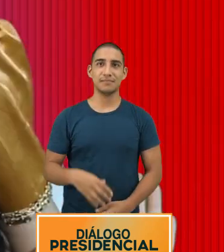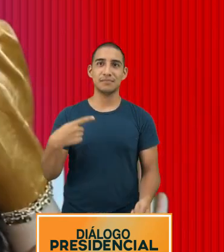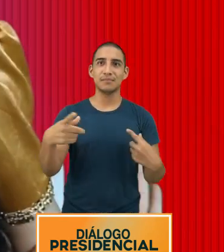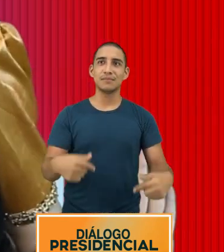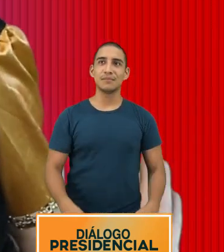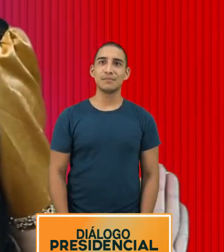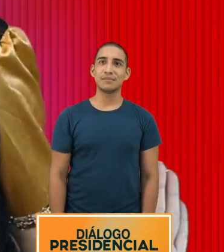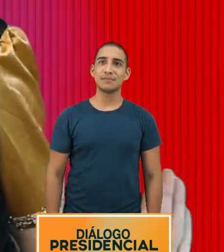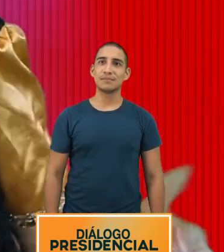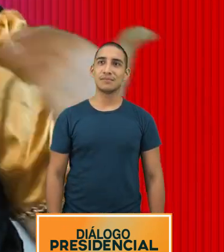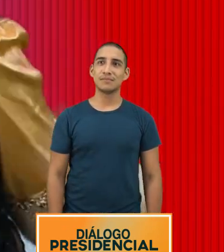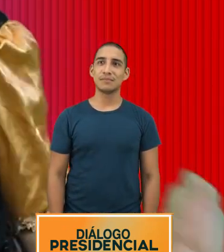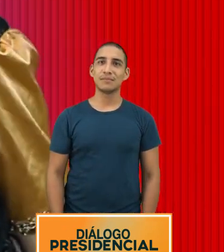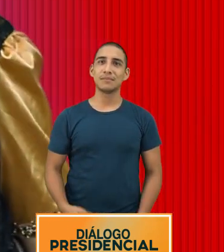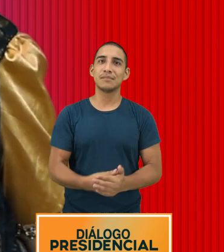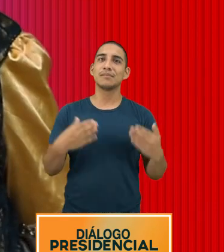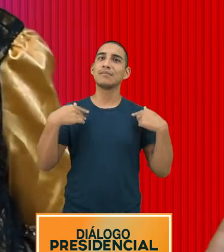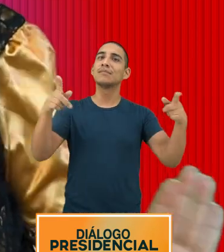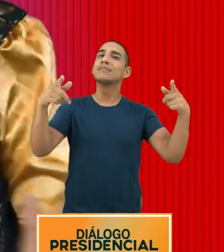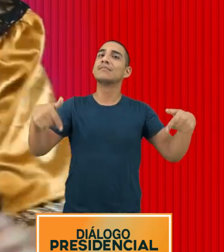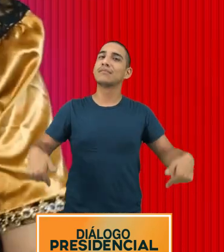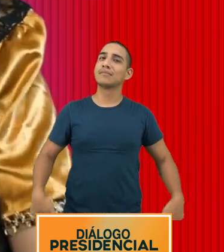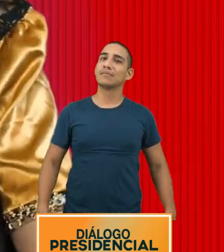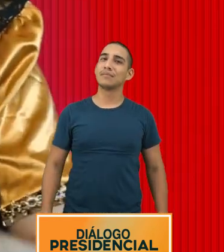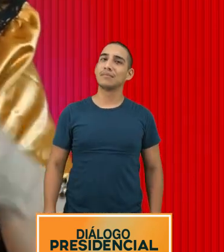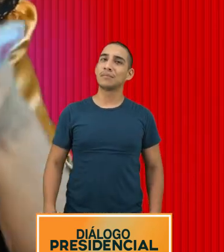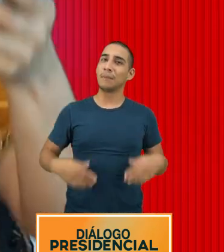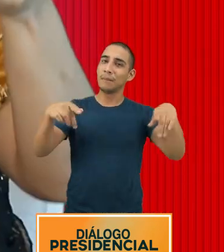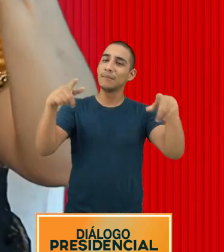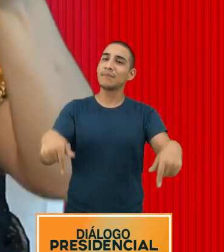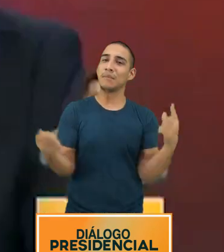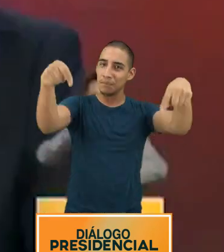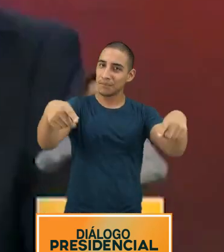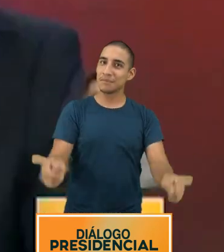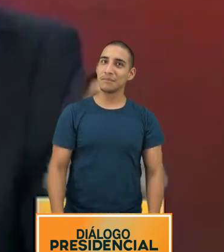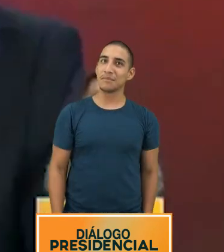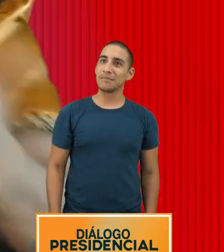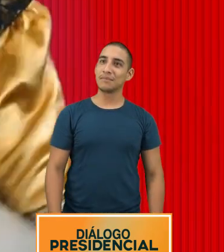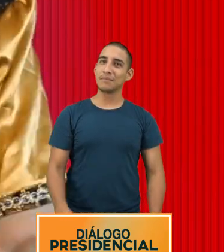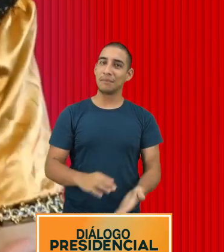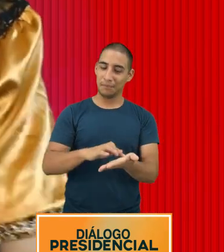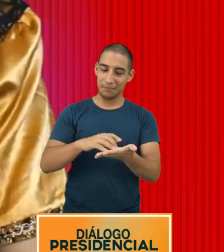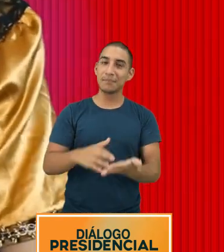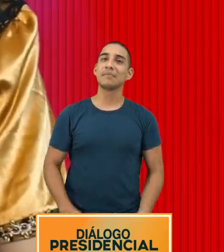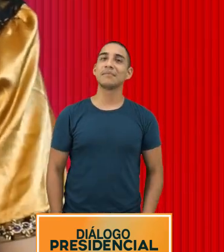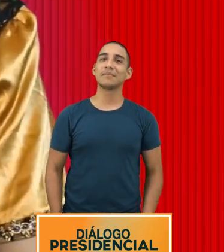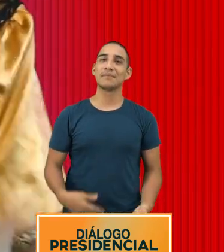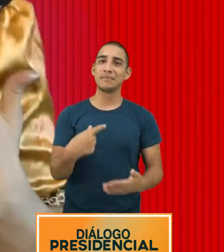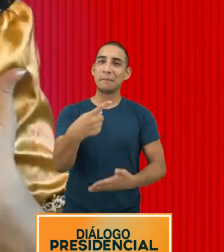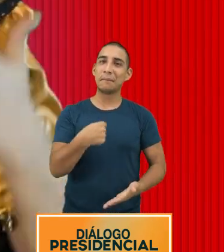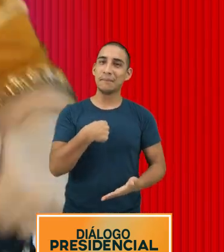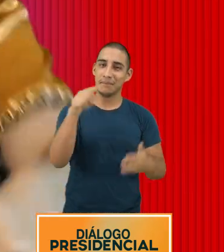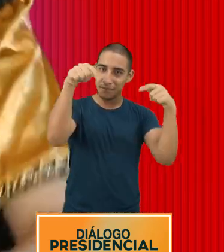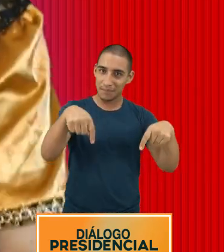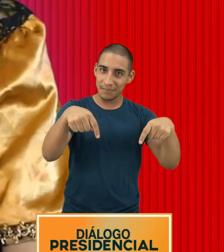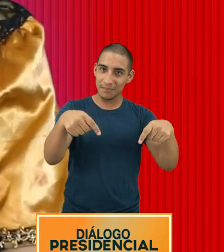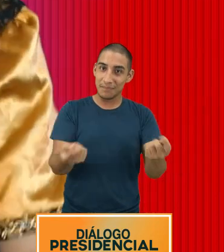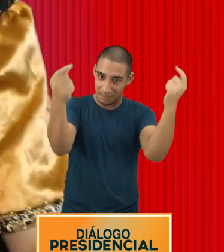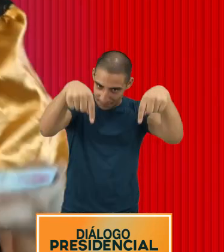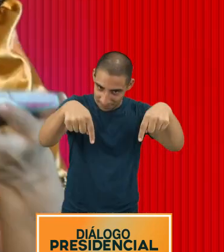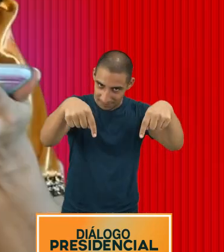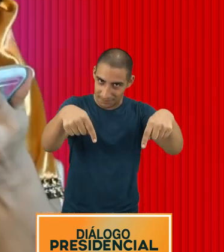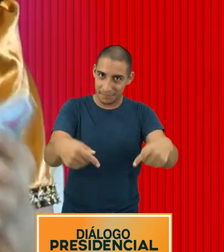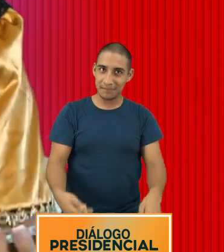no me está presionando con el tiempo yo pongo el tiempo que sea ya sé rafico que está tando sobre mí ven acá pues acá tú si quieres debatir ven